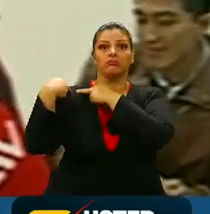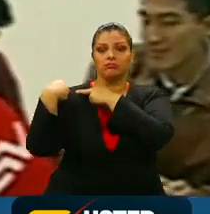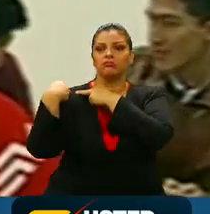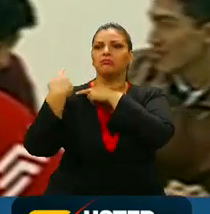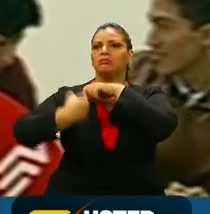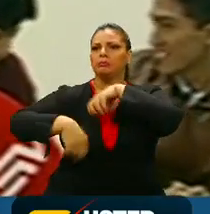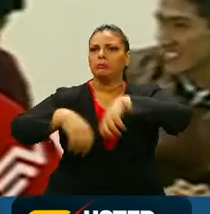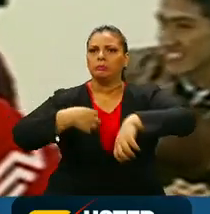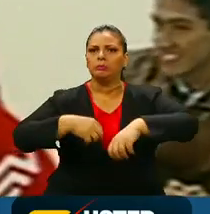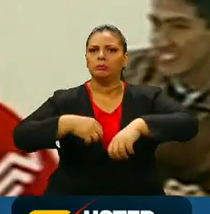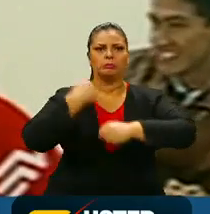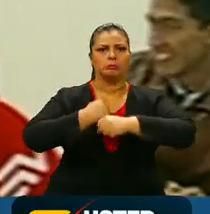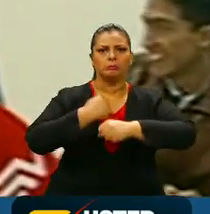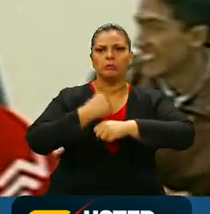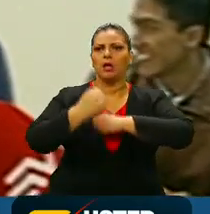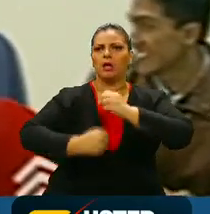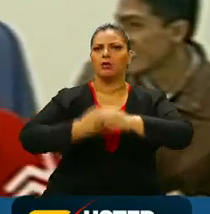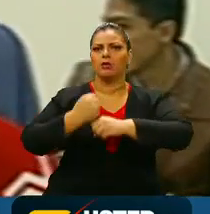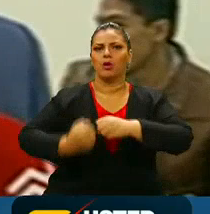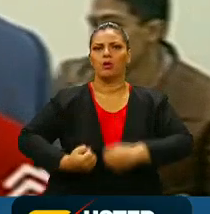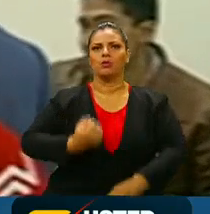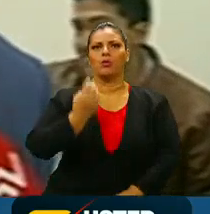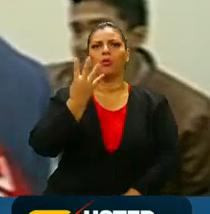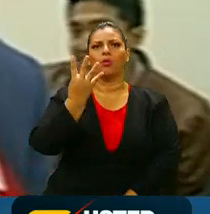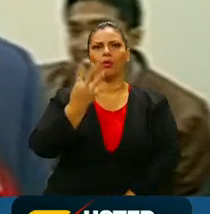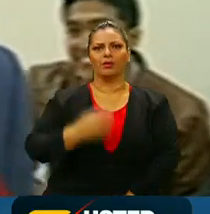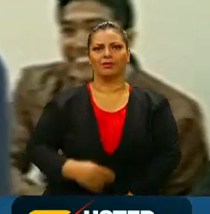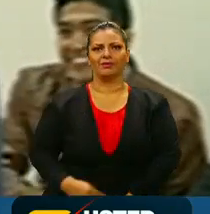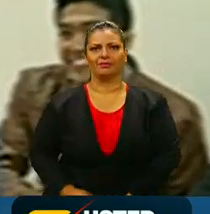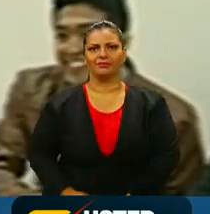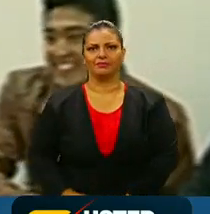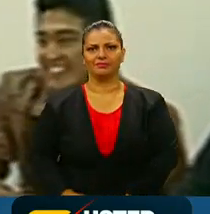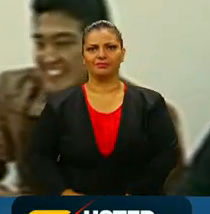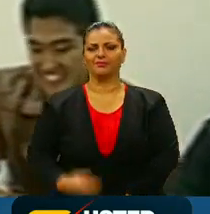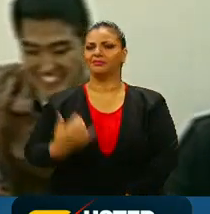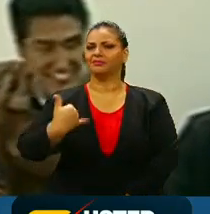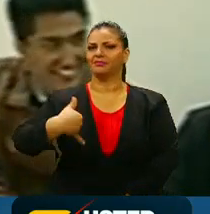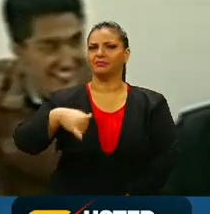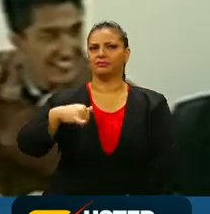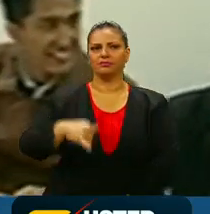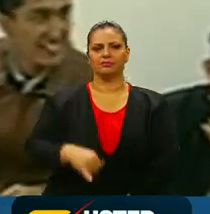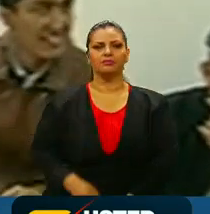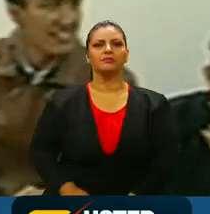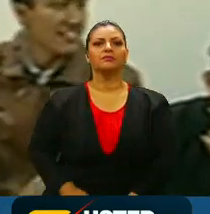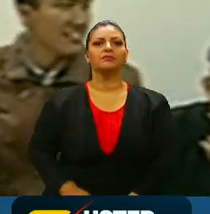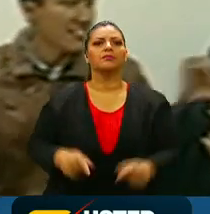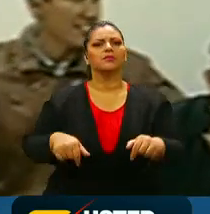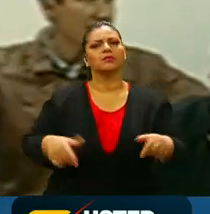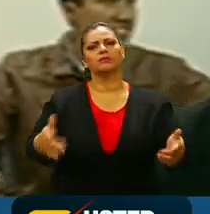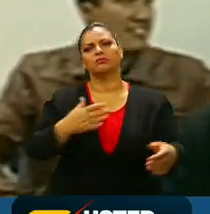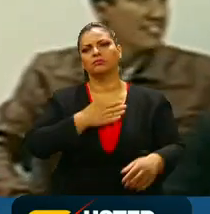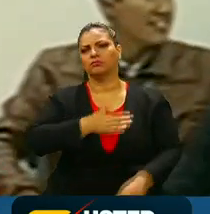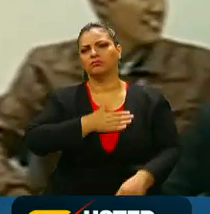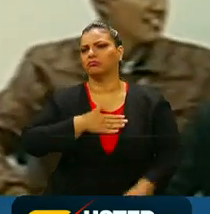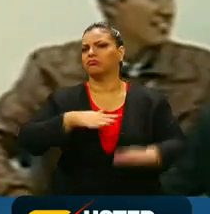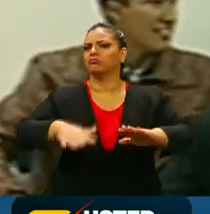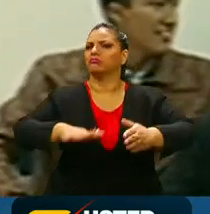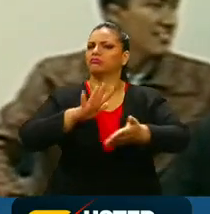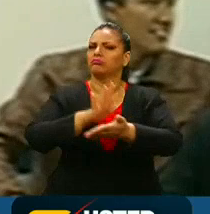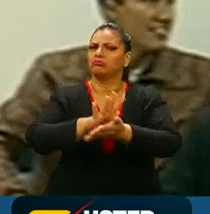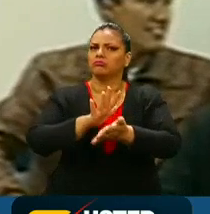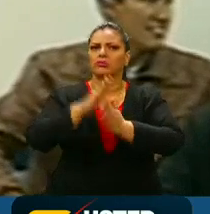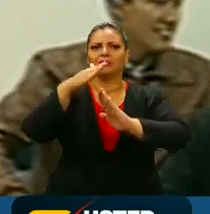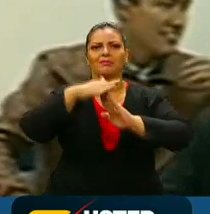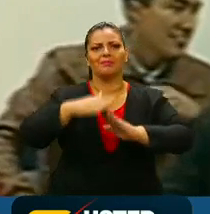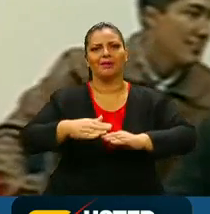todas y de todos los ecuatorianos en unidad. Segundo, una jornada de paz. Es lo que queremos todos los ecuatorianos, una jornada